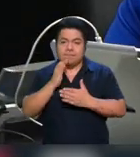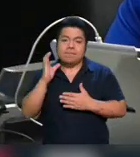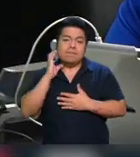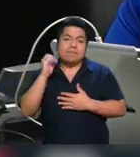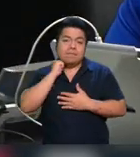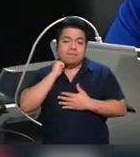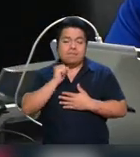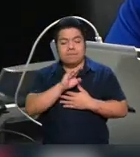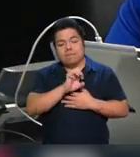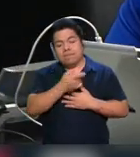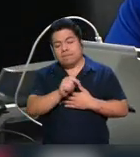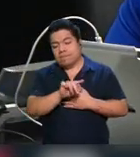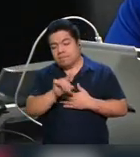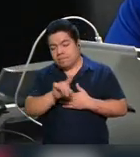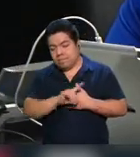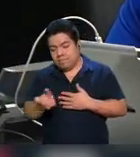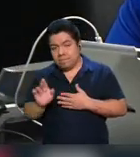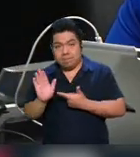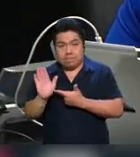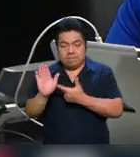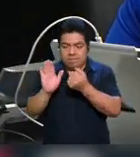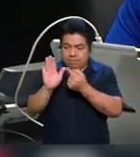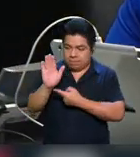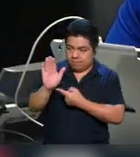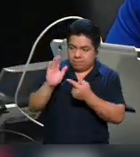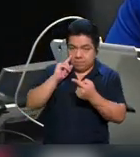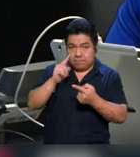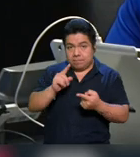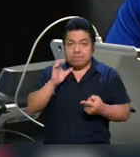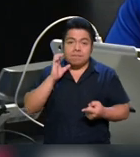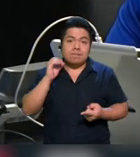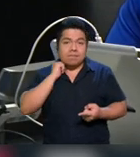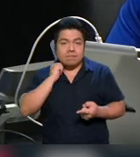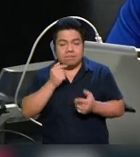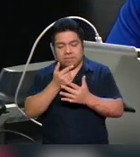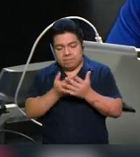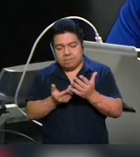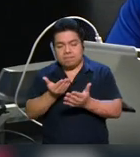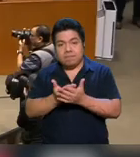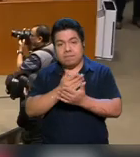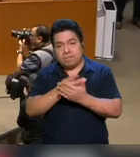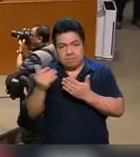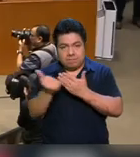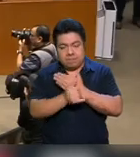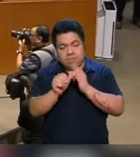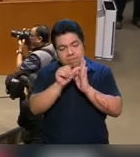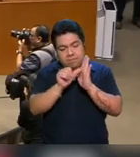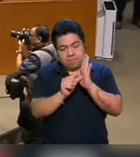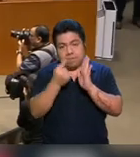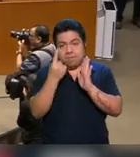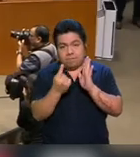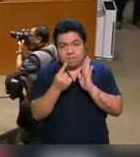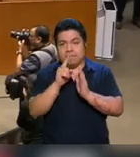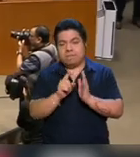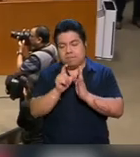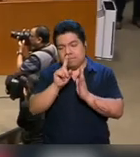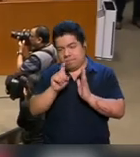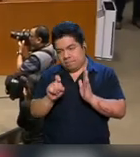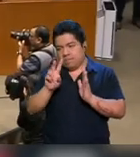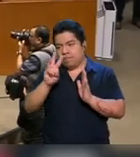Adán Augusto López Hernández, presentó ante el Pleno de la Cámara Alta un proyecto de decreto para reformar los artículos 1,